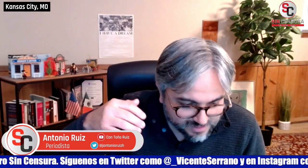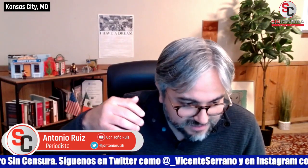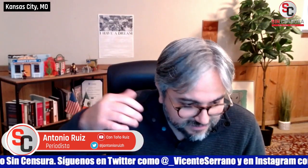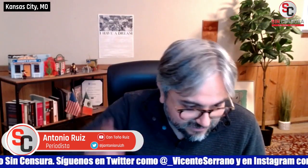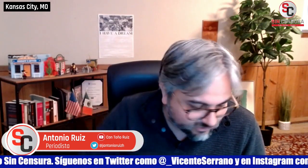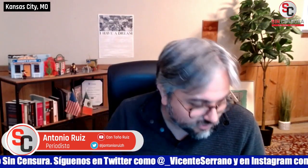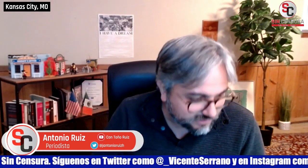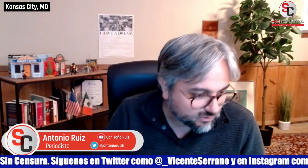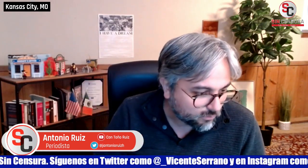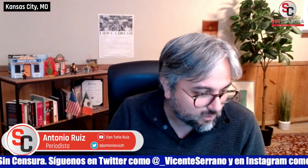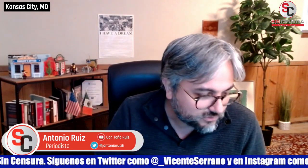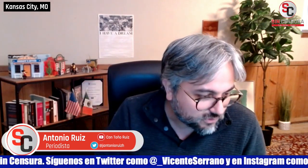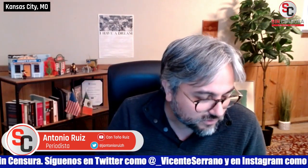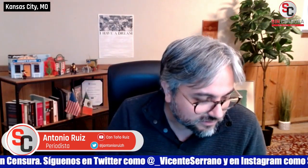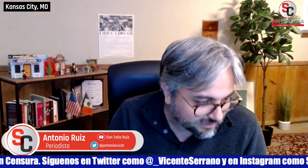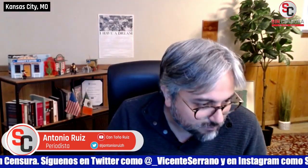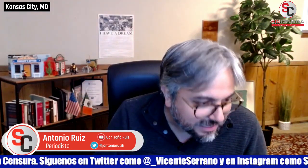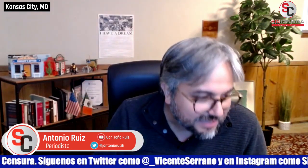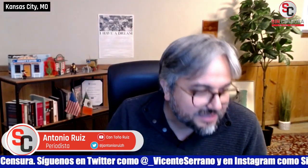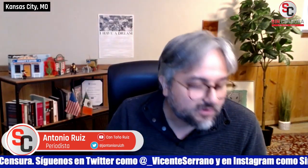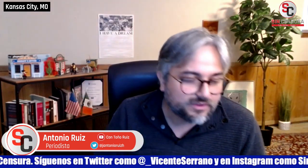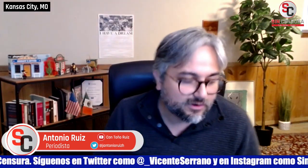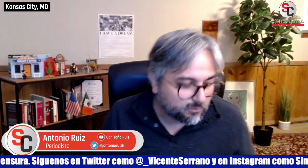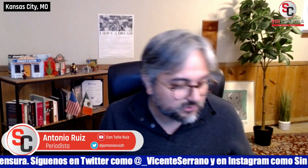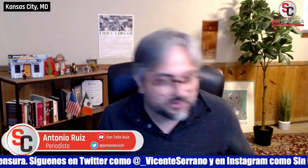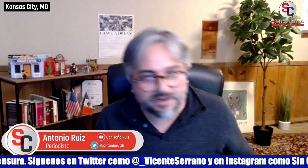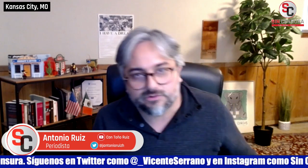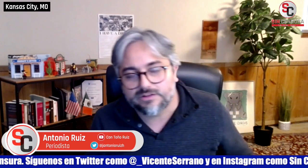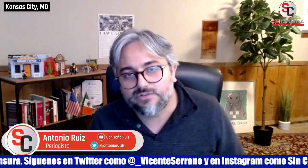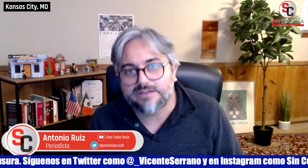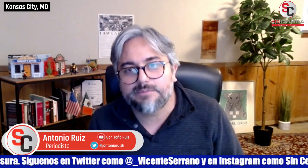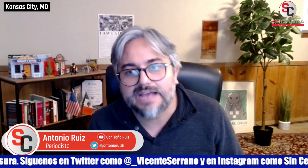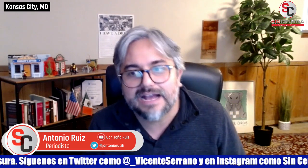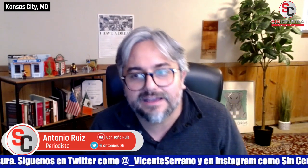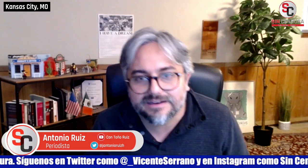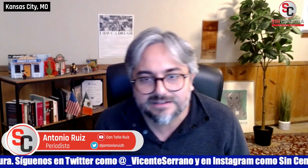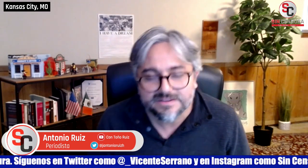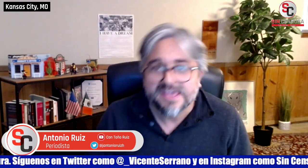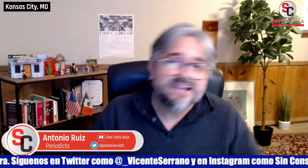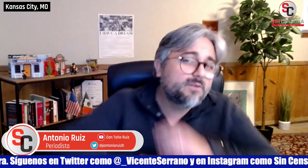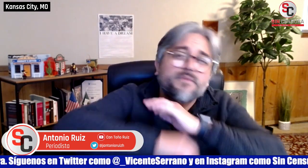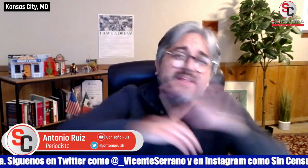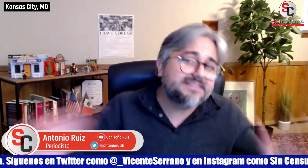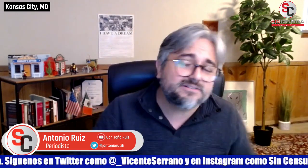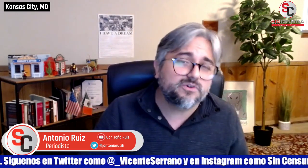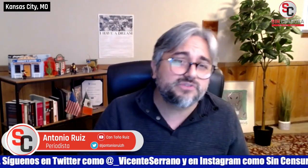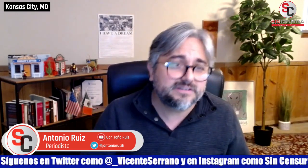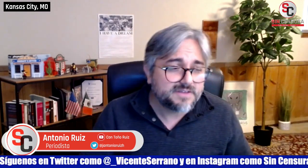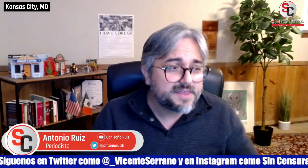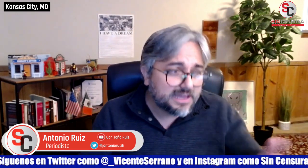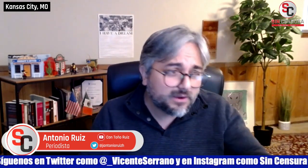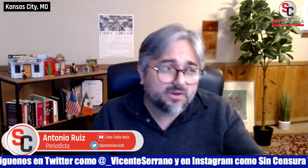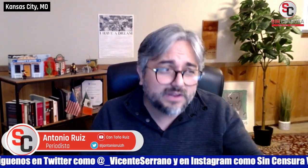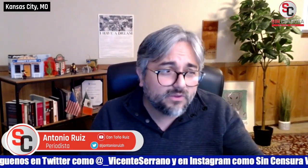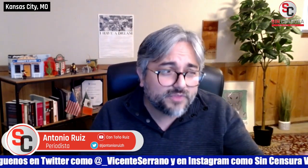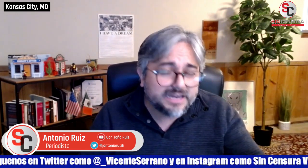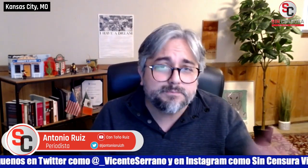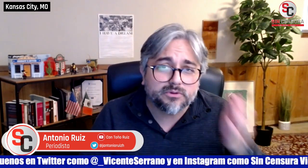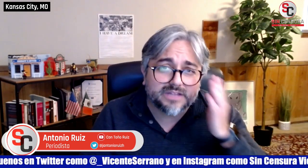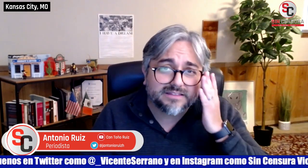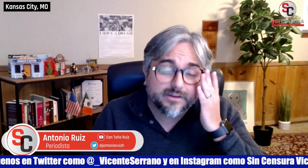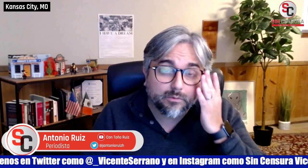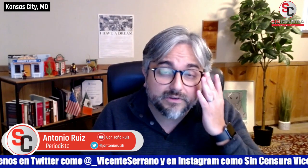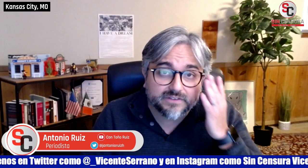sus intenciones, como lo han hecho con el Tren Maya, con el Aeropuerto Internacional Felipe Ángeles, como tantas cosas, y ahora con algo